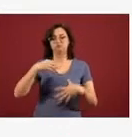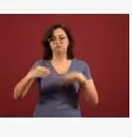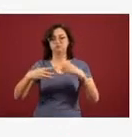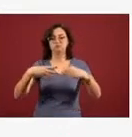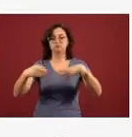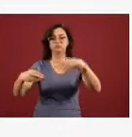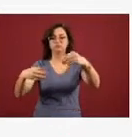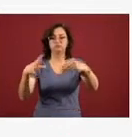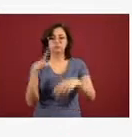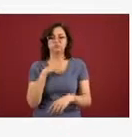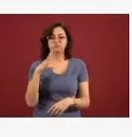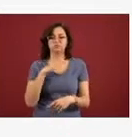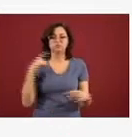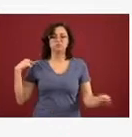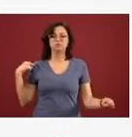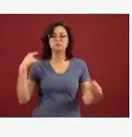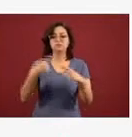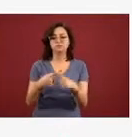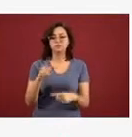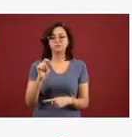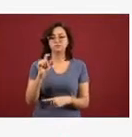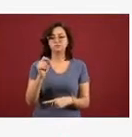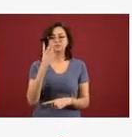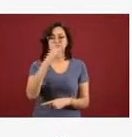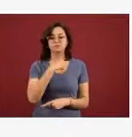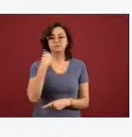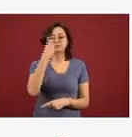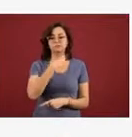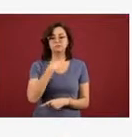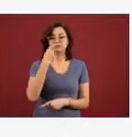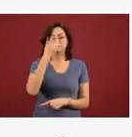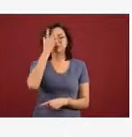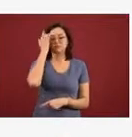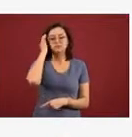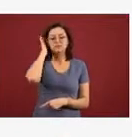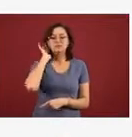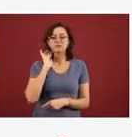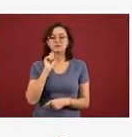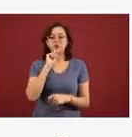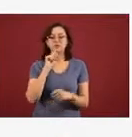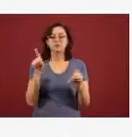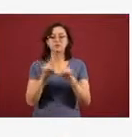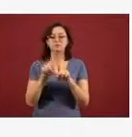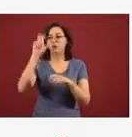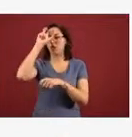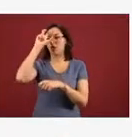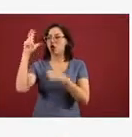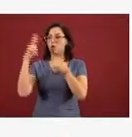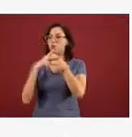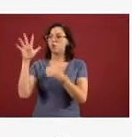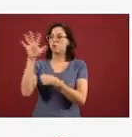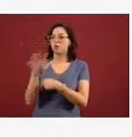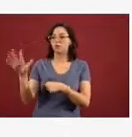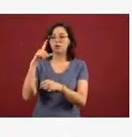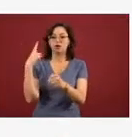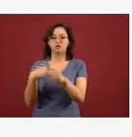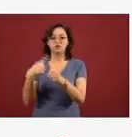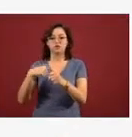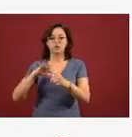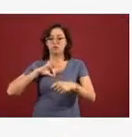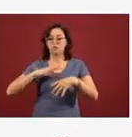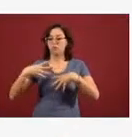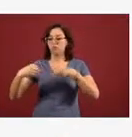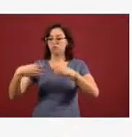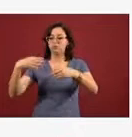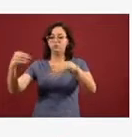confirmados en las últimas 24 horas, y vemos también a su vez cómo el continente europeo empieza a reducir esa cantidad de casos en